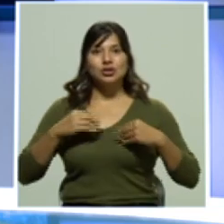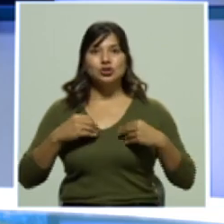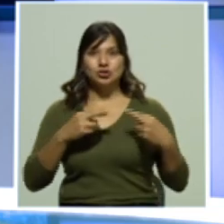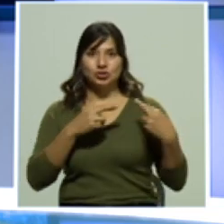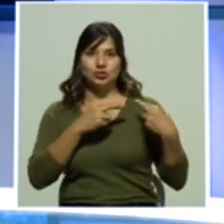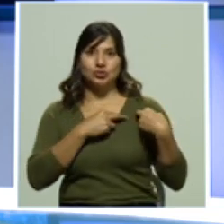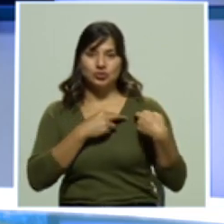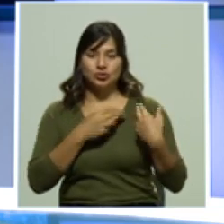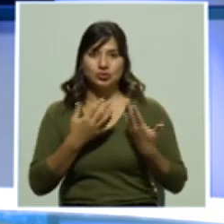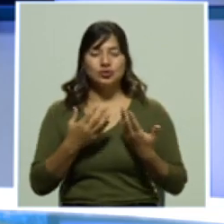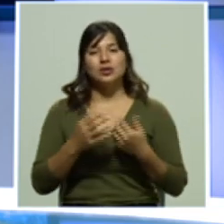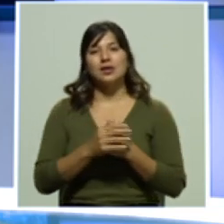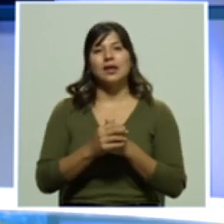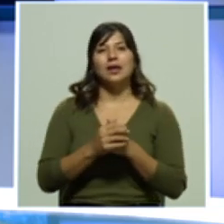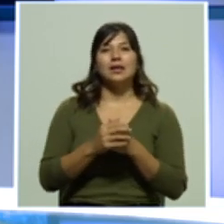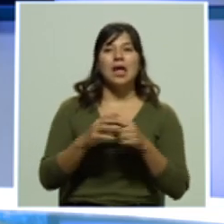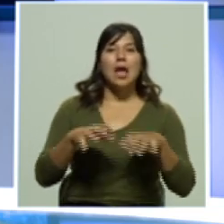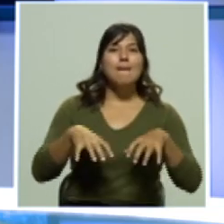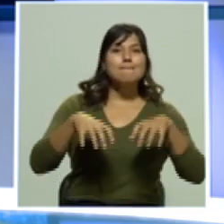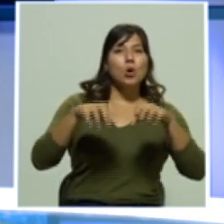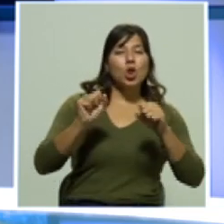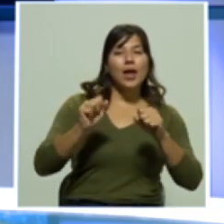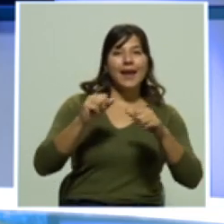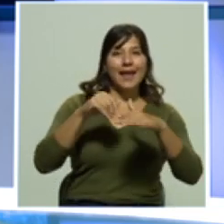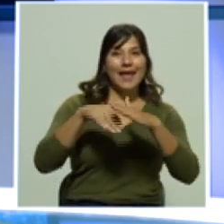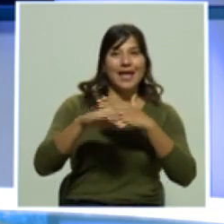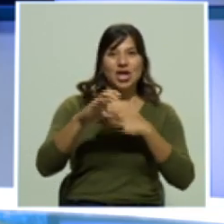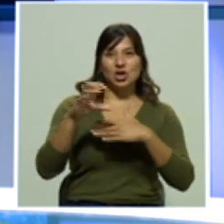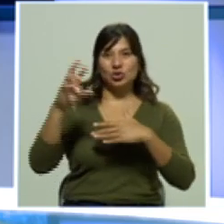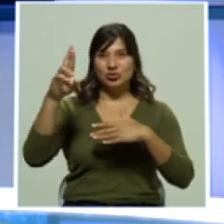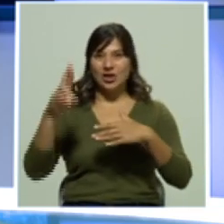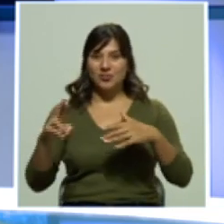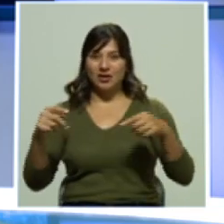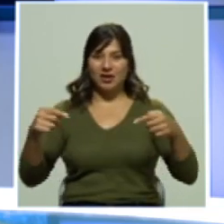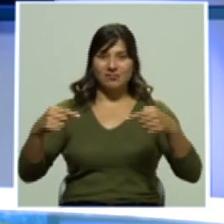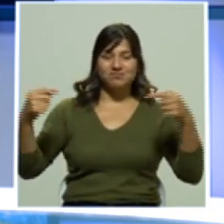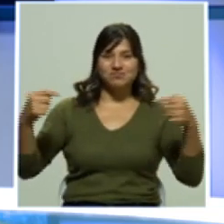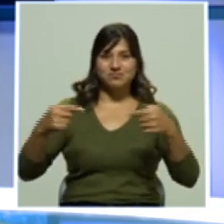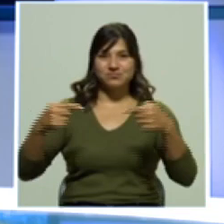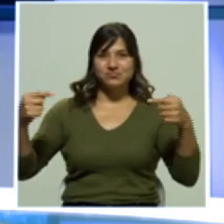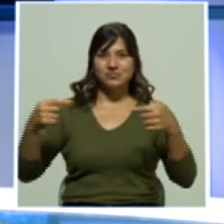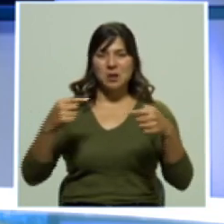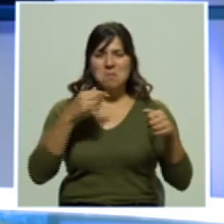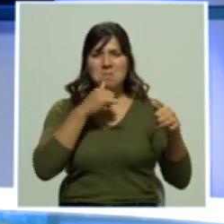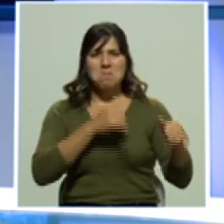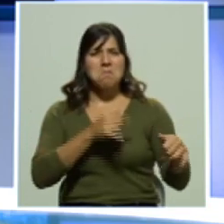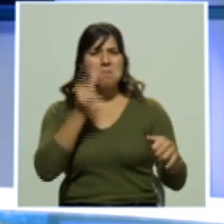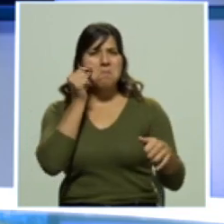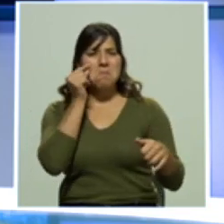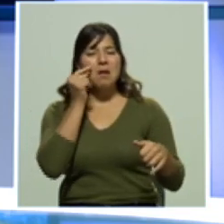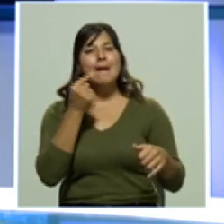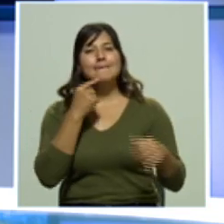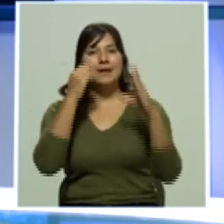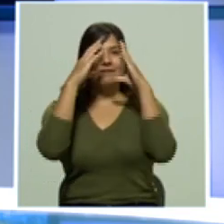la República. Un recurso curioso. Veamos la información.